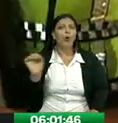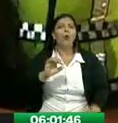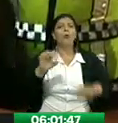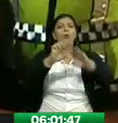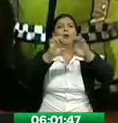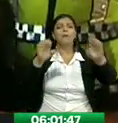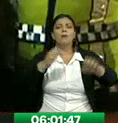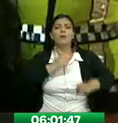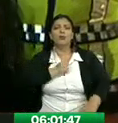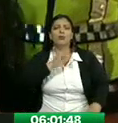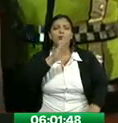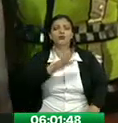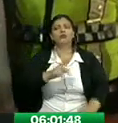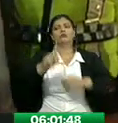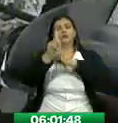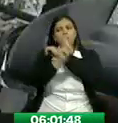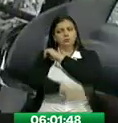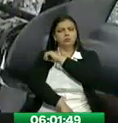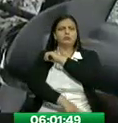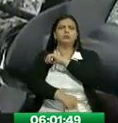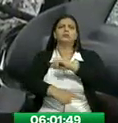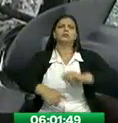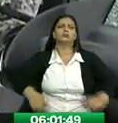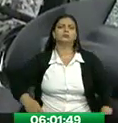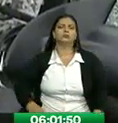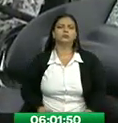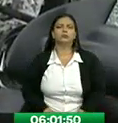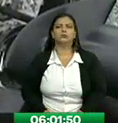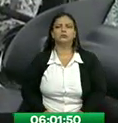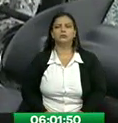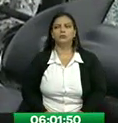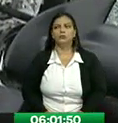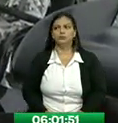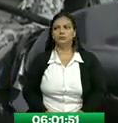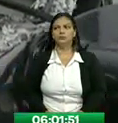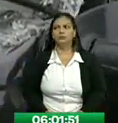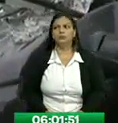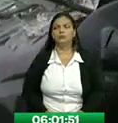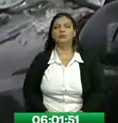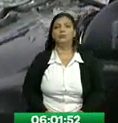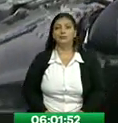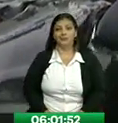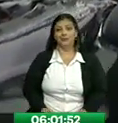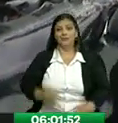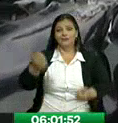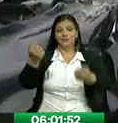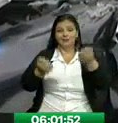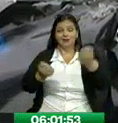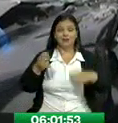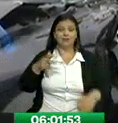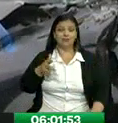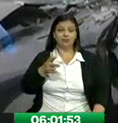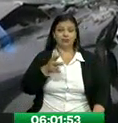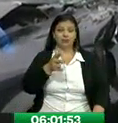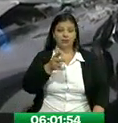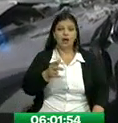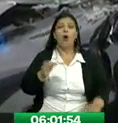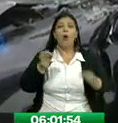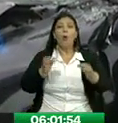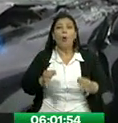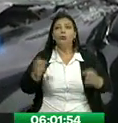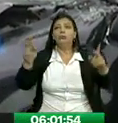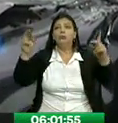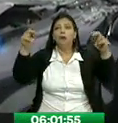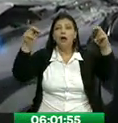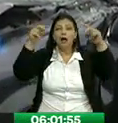hacerlo los responsables de este accidente. Las dos personas heridas iban en ese automóvil y cuando cae la estructura aplaza parte del motor y destruye la mitad